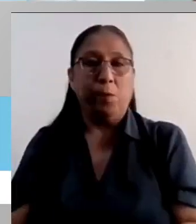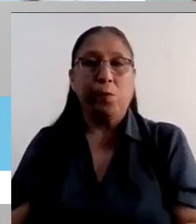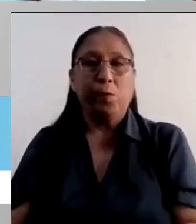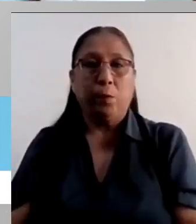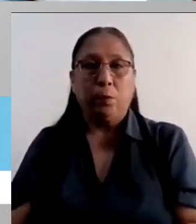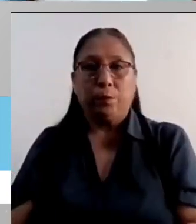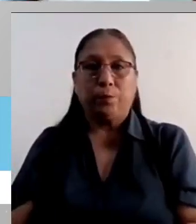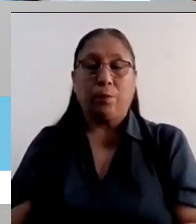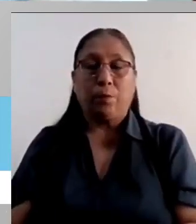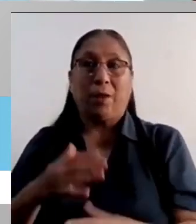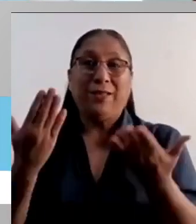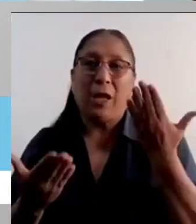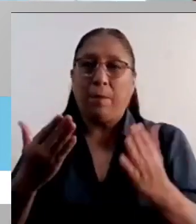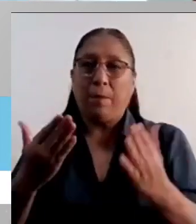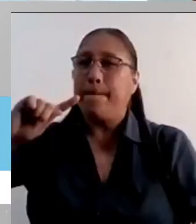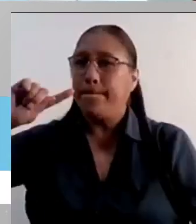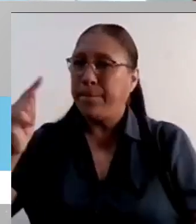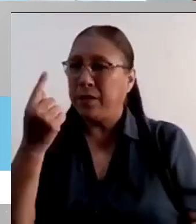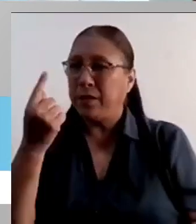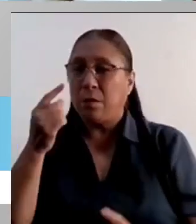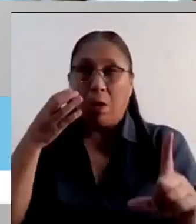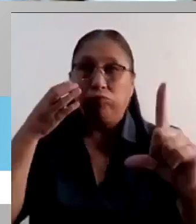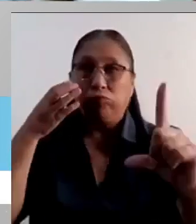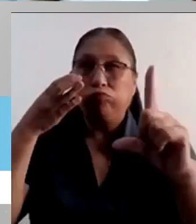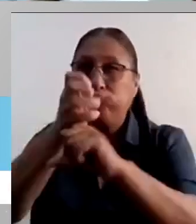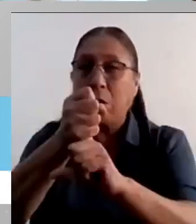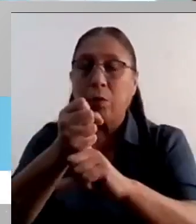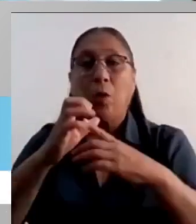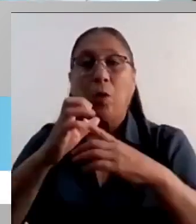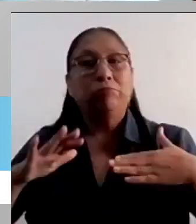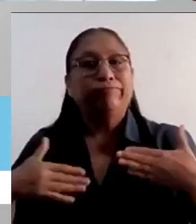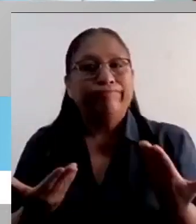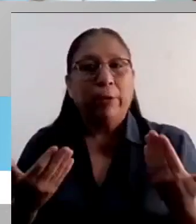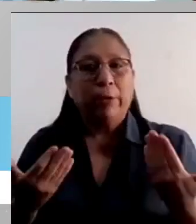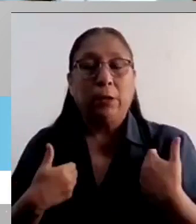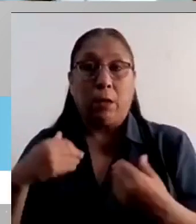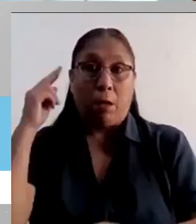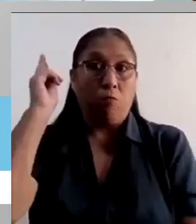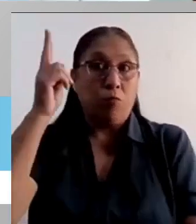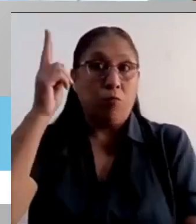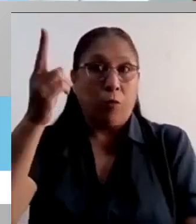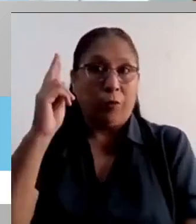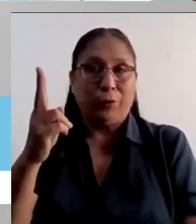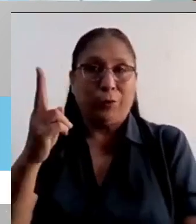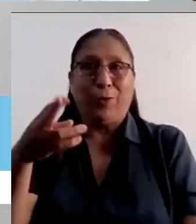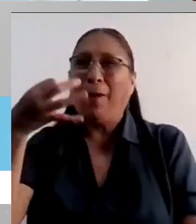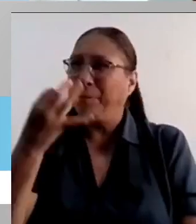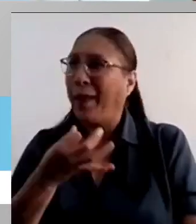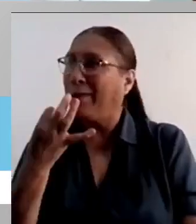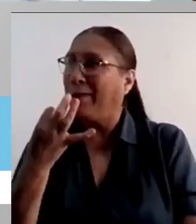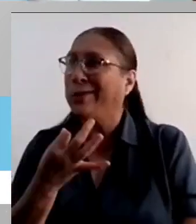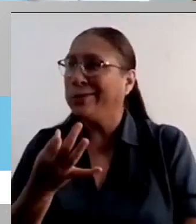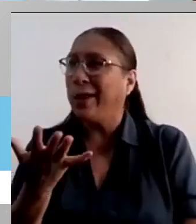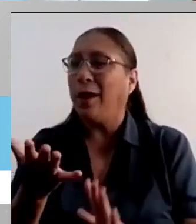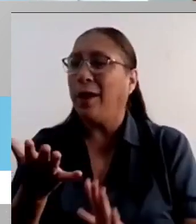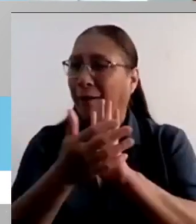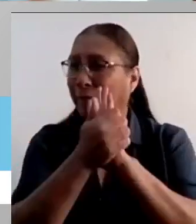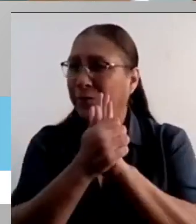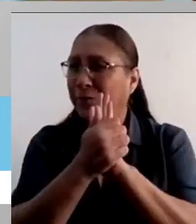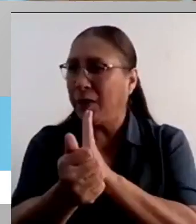Quizás el principal reto es poder contar con docentes idóneos, es decir, que los